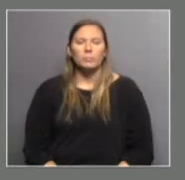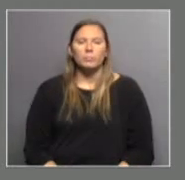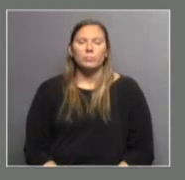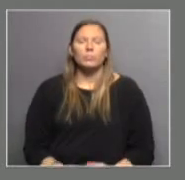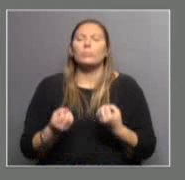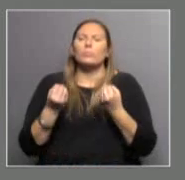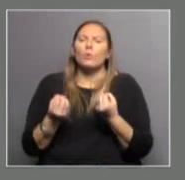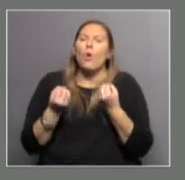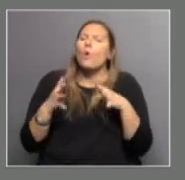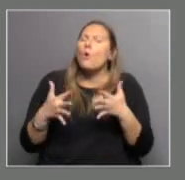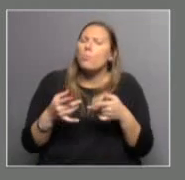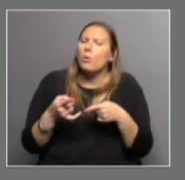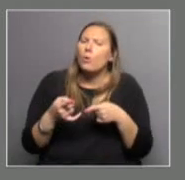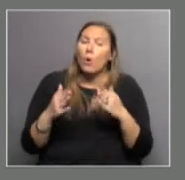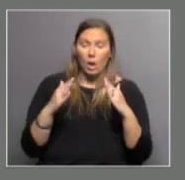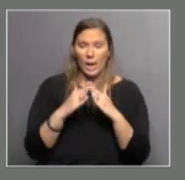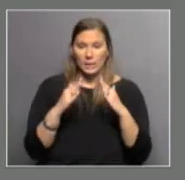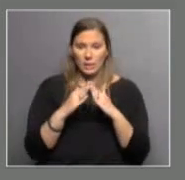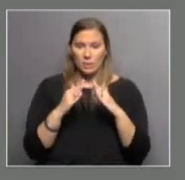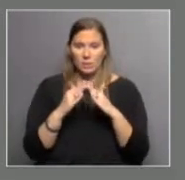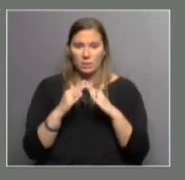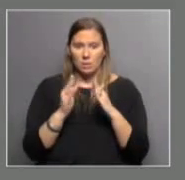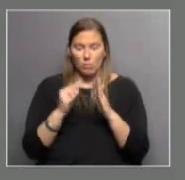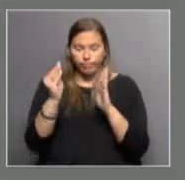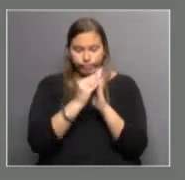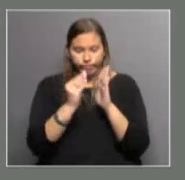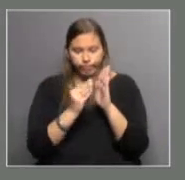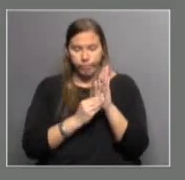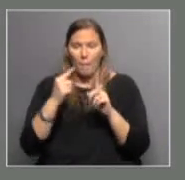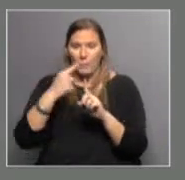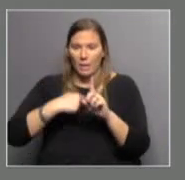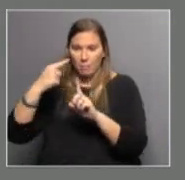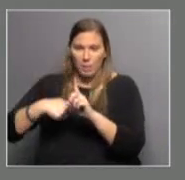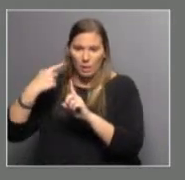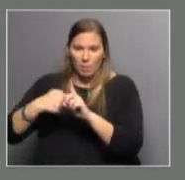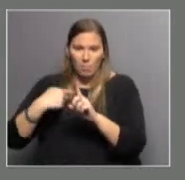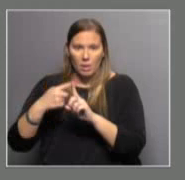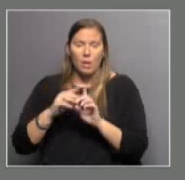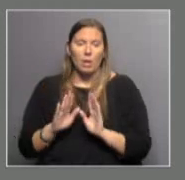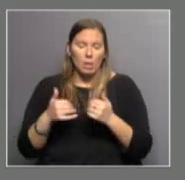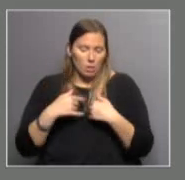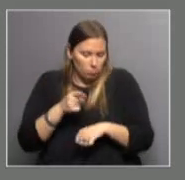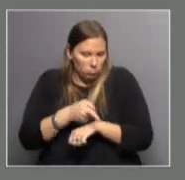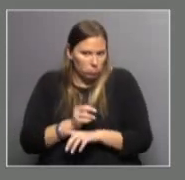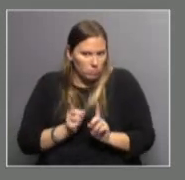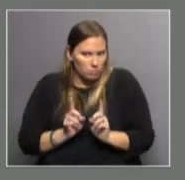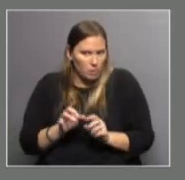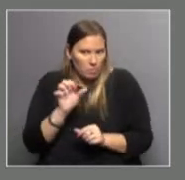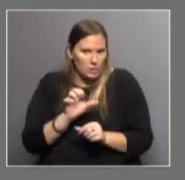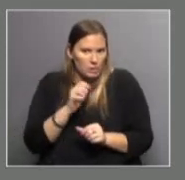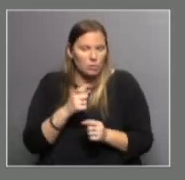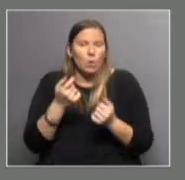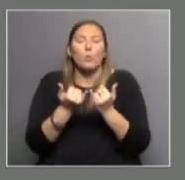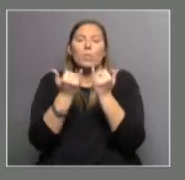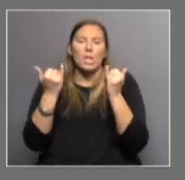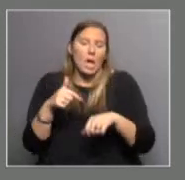¿Cómo funciona? Los hogares se suscriben mensualmente, es un emprendimiento autogestionado. Nosotros les asignamos un